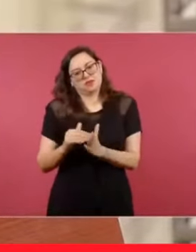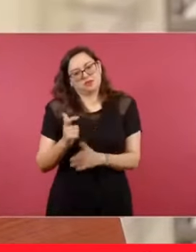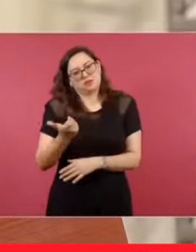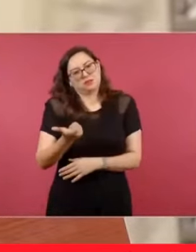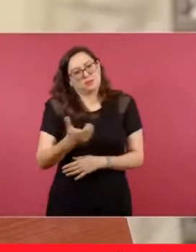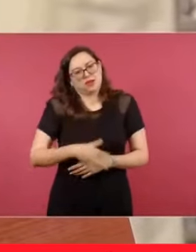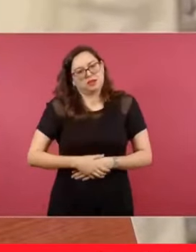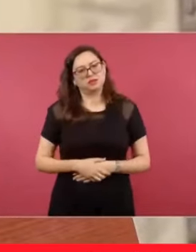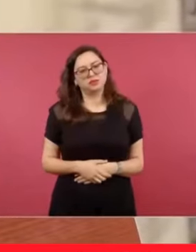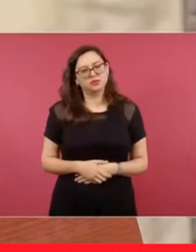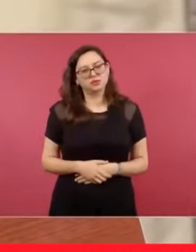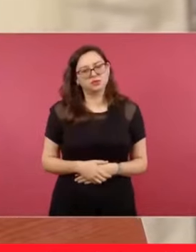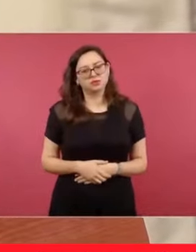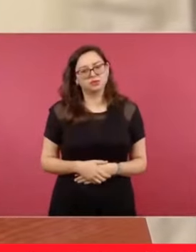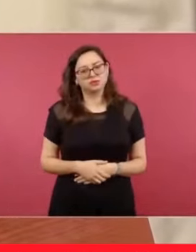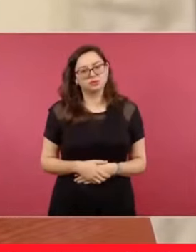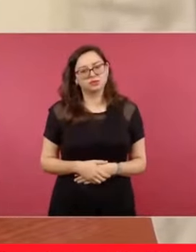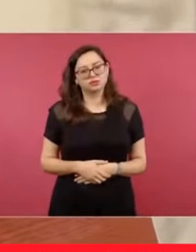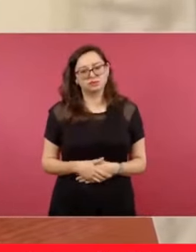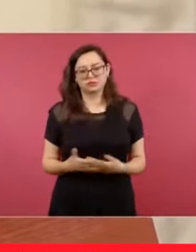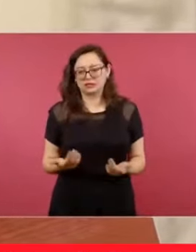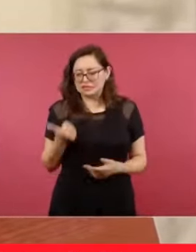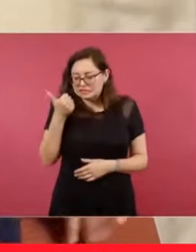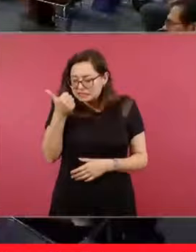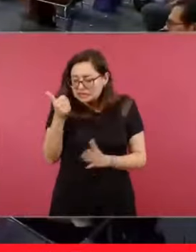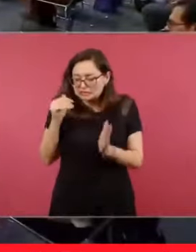pesos para